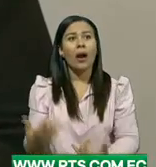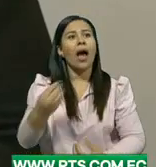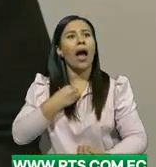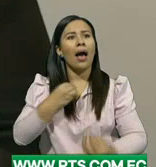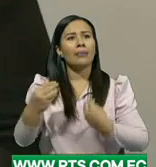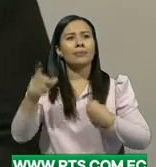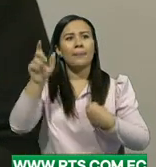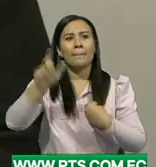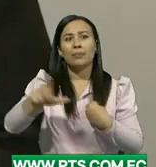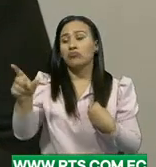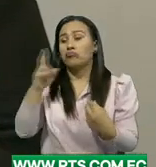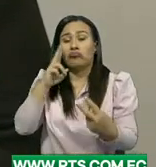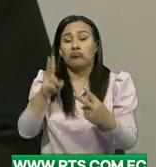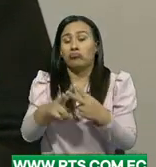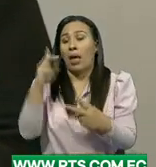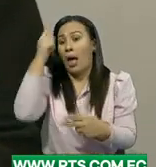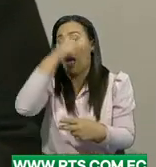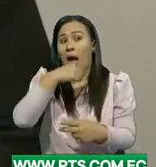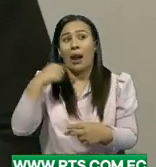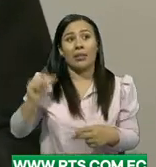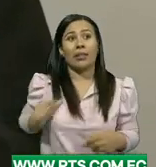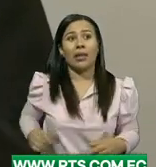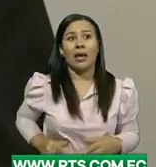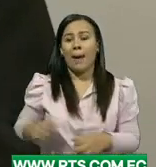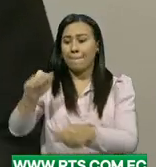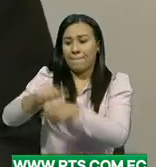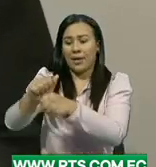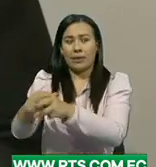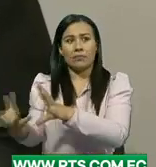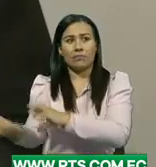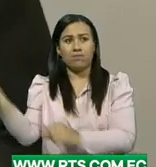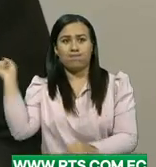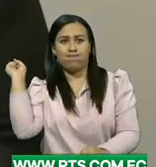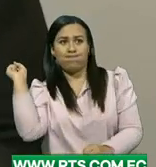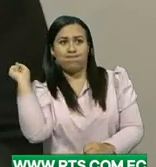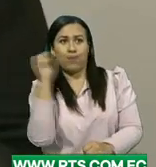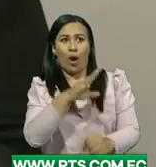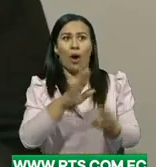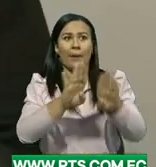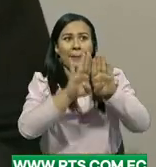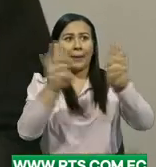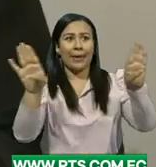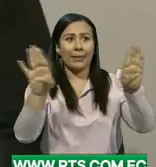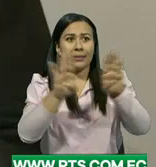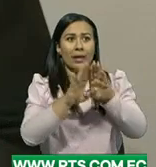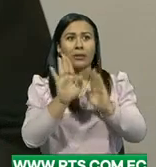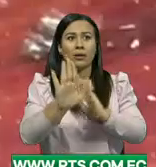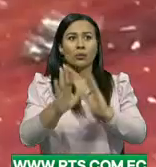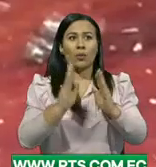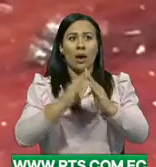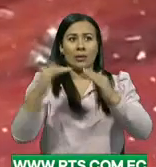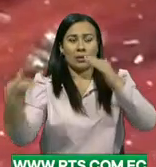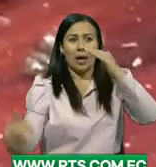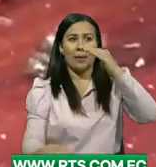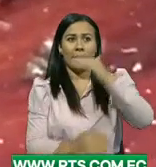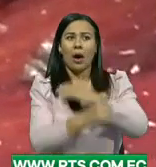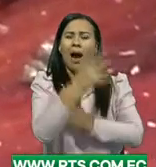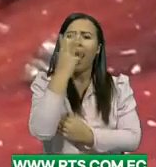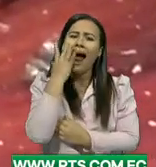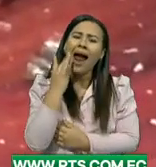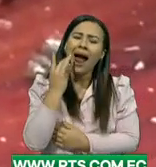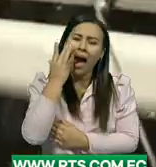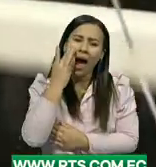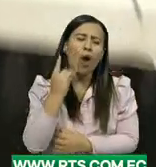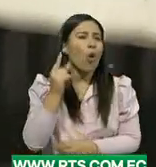desconocidas lanzaron un objeto contundente, una piedra, la cual rompió una de las ventanas del domicilio en la planta baja. Le llama la atención, dice